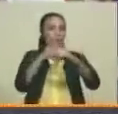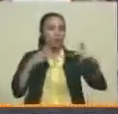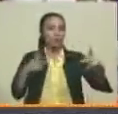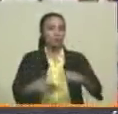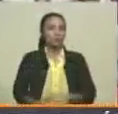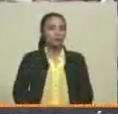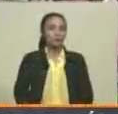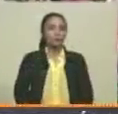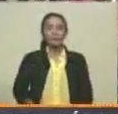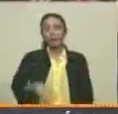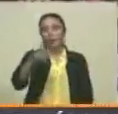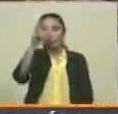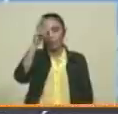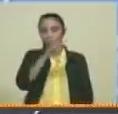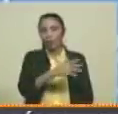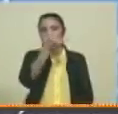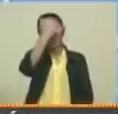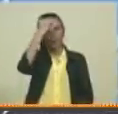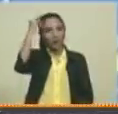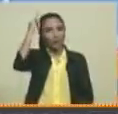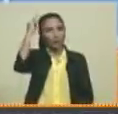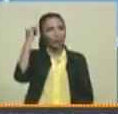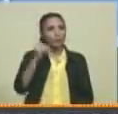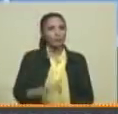a Falcón, Yaracuy,